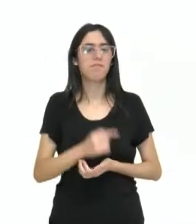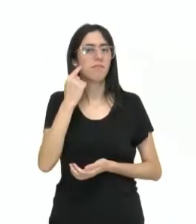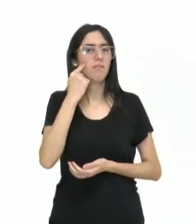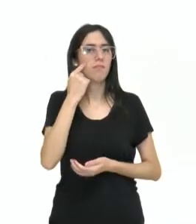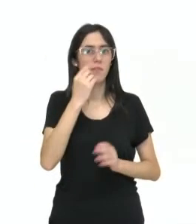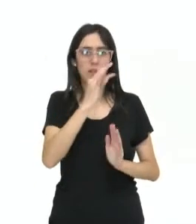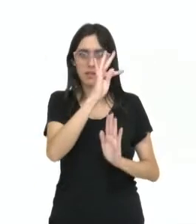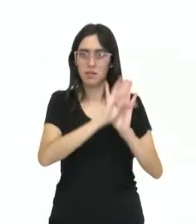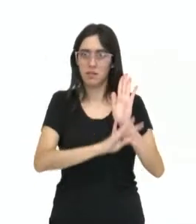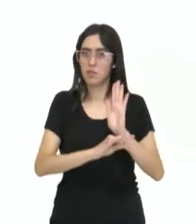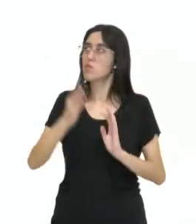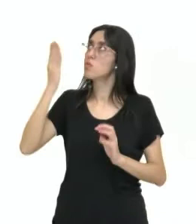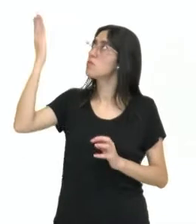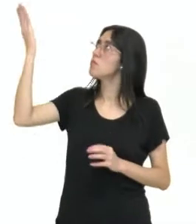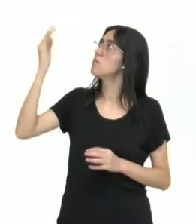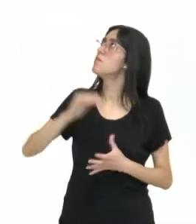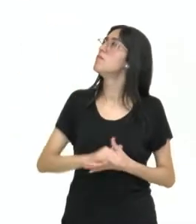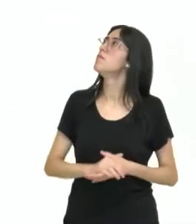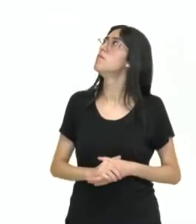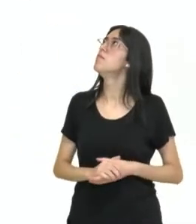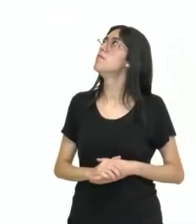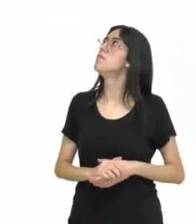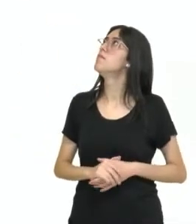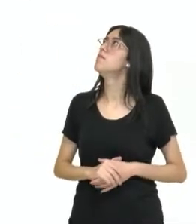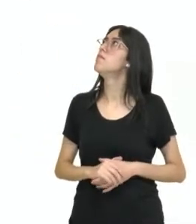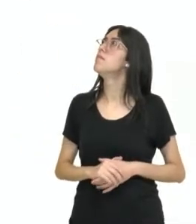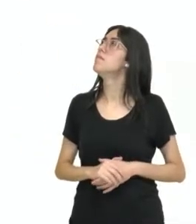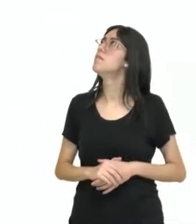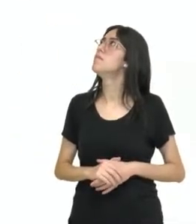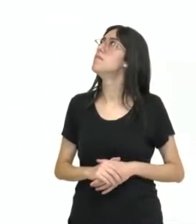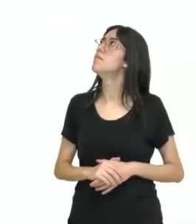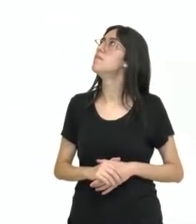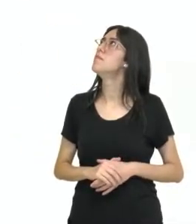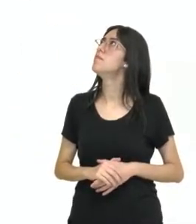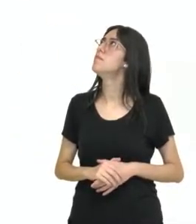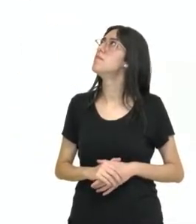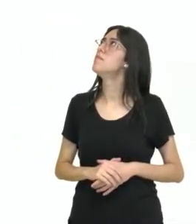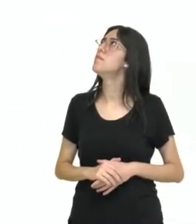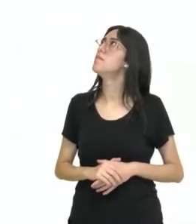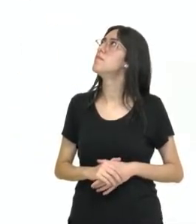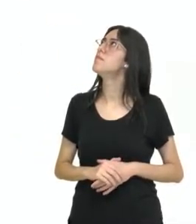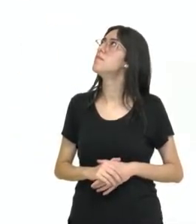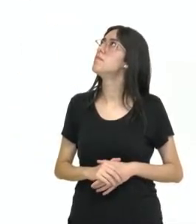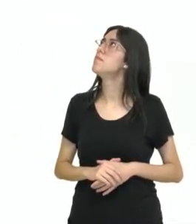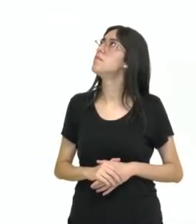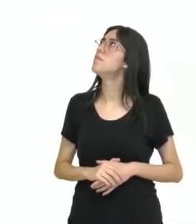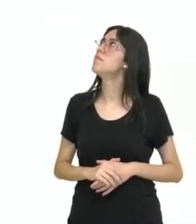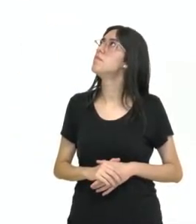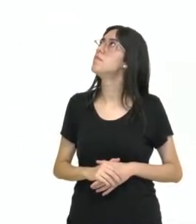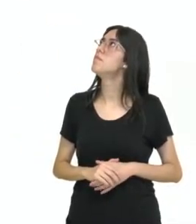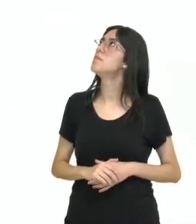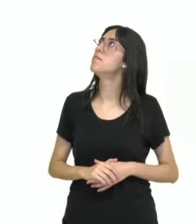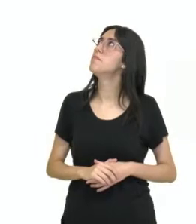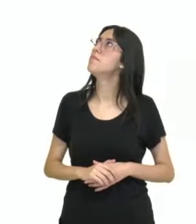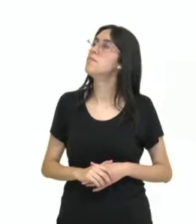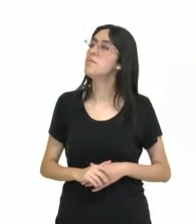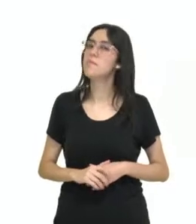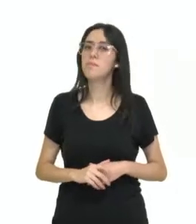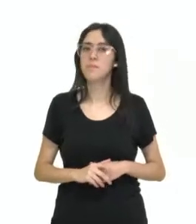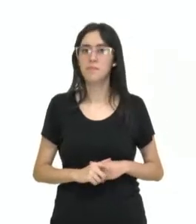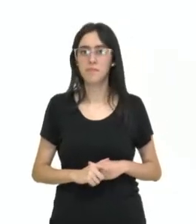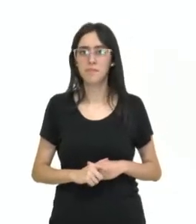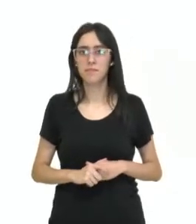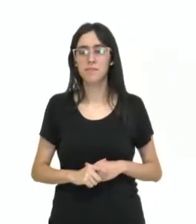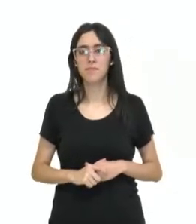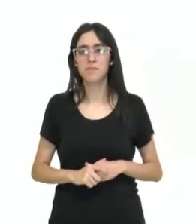gusta a los extranjeros. Nuestro país es un lugar de interés turístico y los datos lo